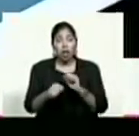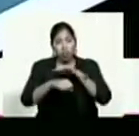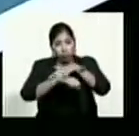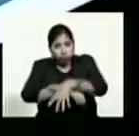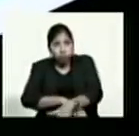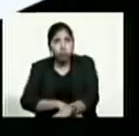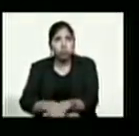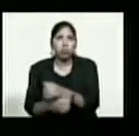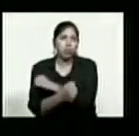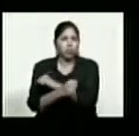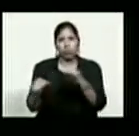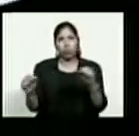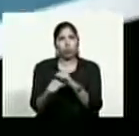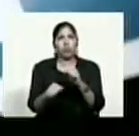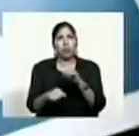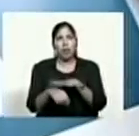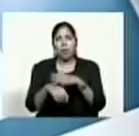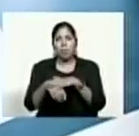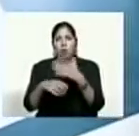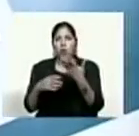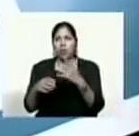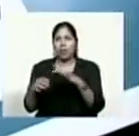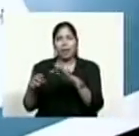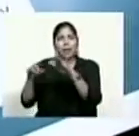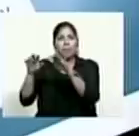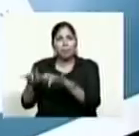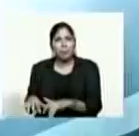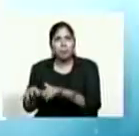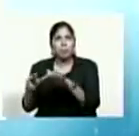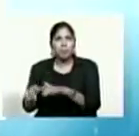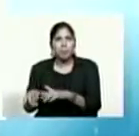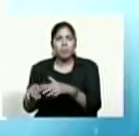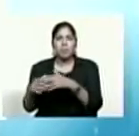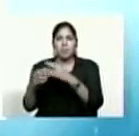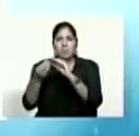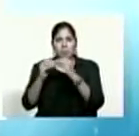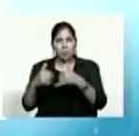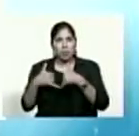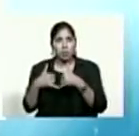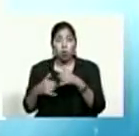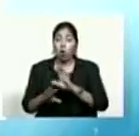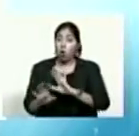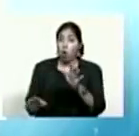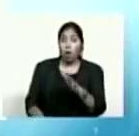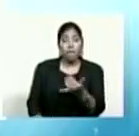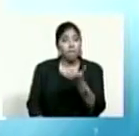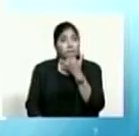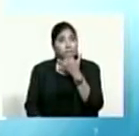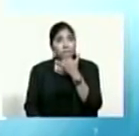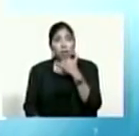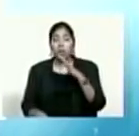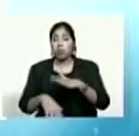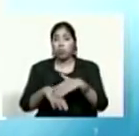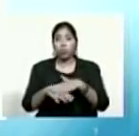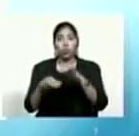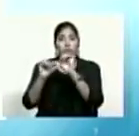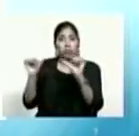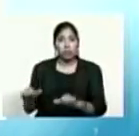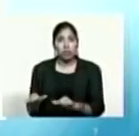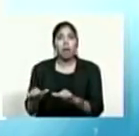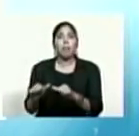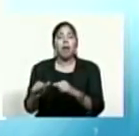hackeado porque sus sistemas son analógicos, comillas, por ende obsoletos. Falso, es un sistema de última tecnología digital